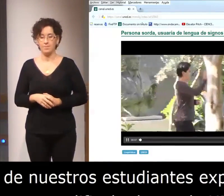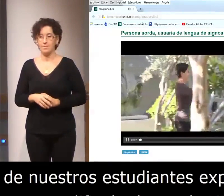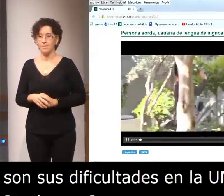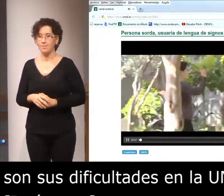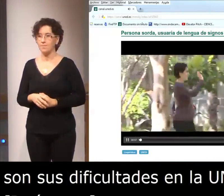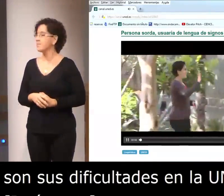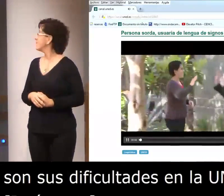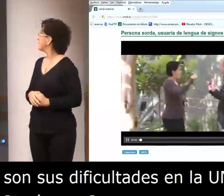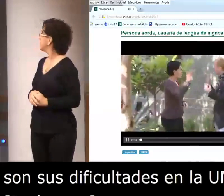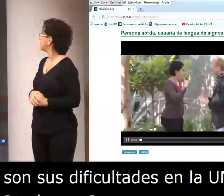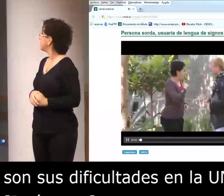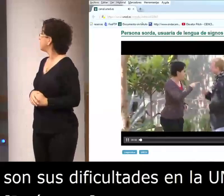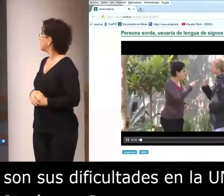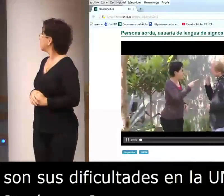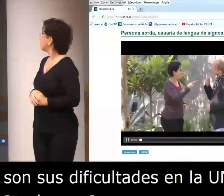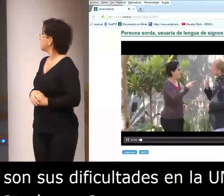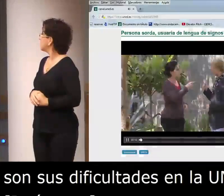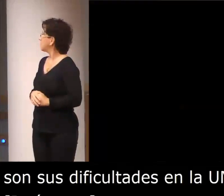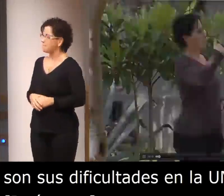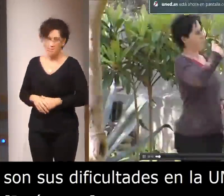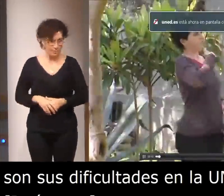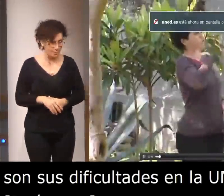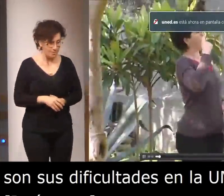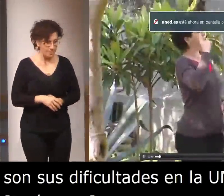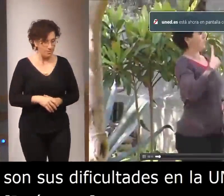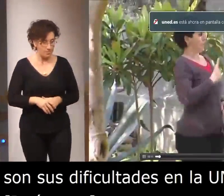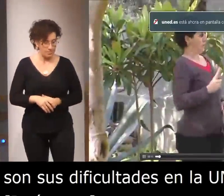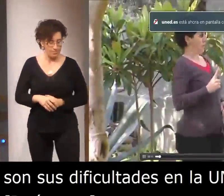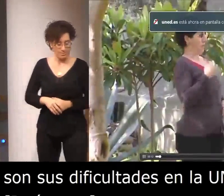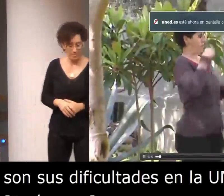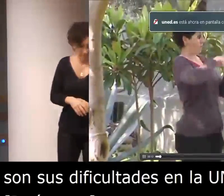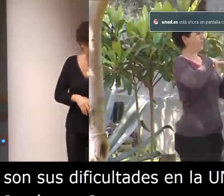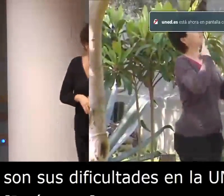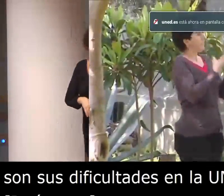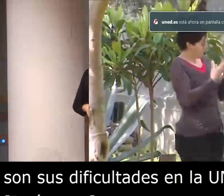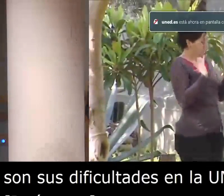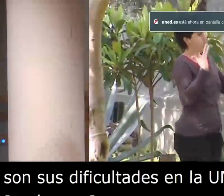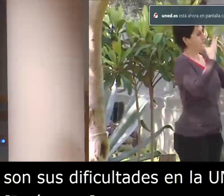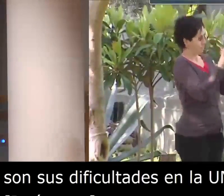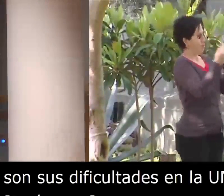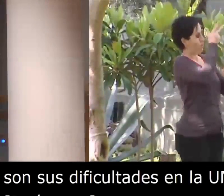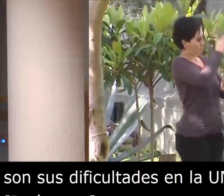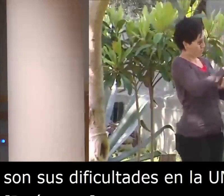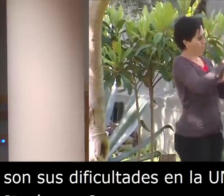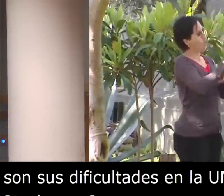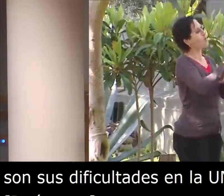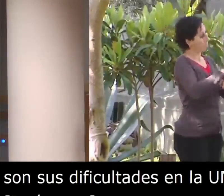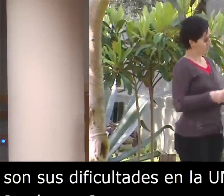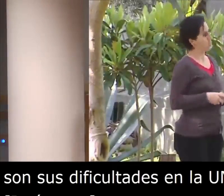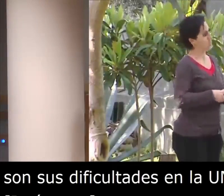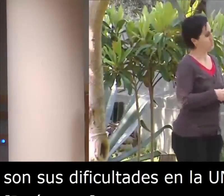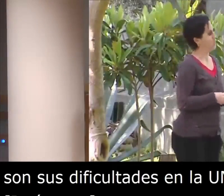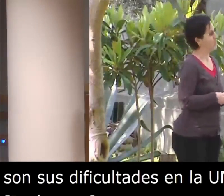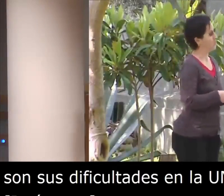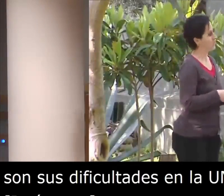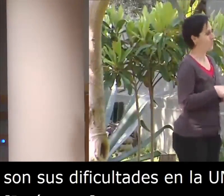Hola, hola, ¿tú eres Alex? Sí, ¿tú quién eres? Yo soy Isabel, la intérprete que va a estar grabando el vídeo contigo. Ah, encantado, igualmente. Alex